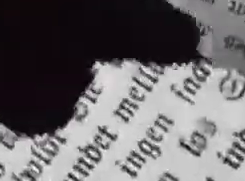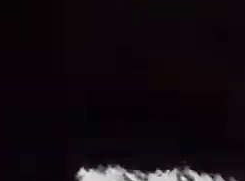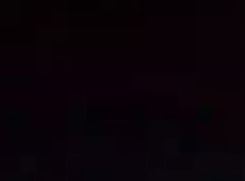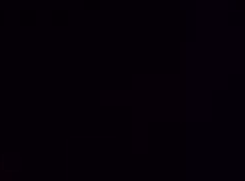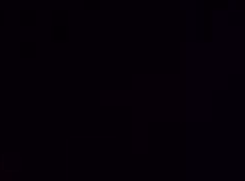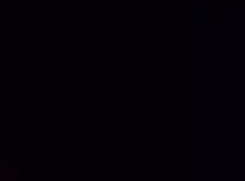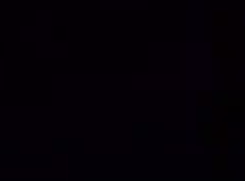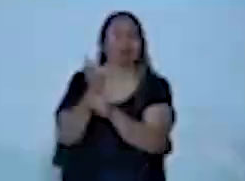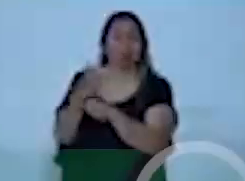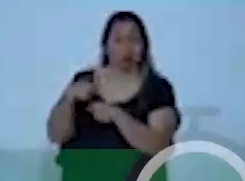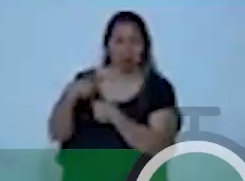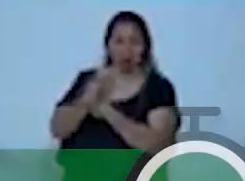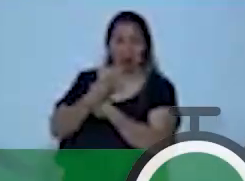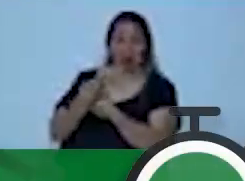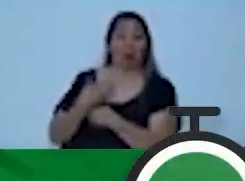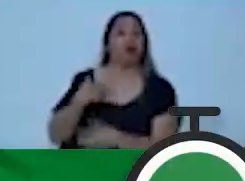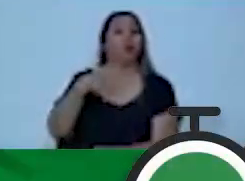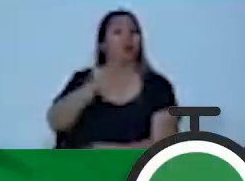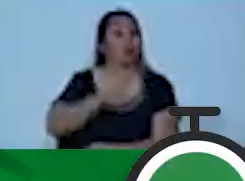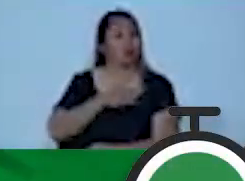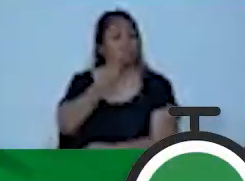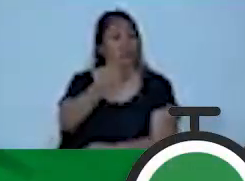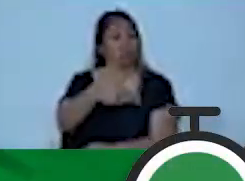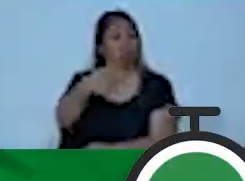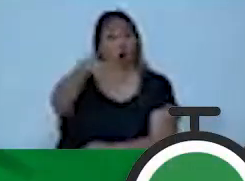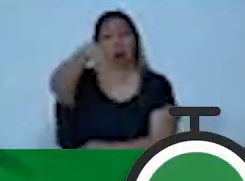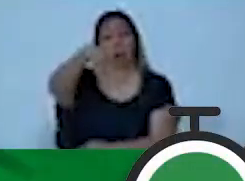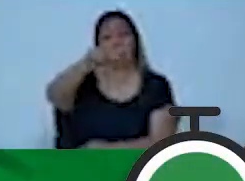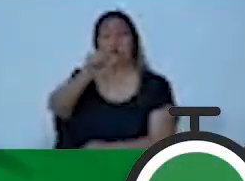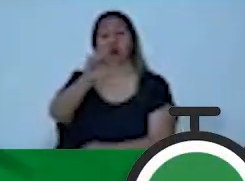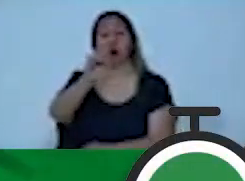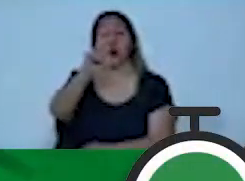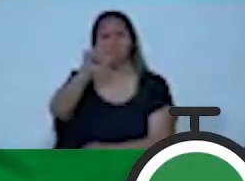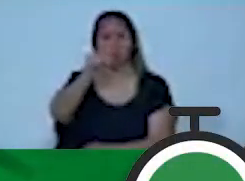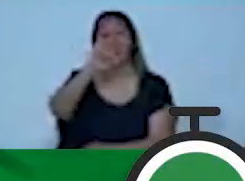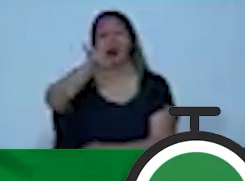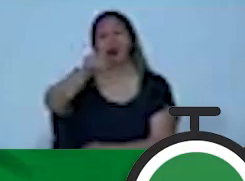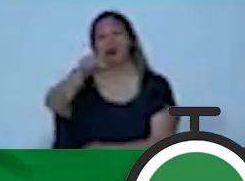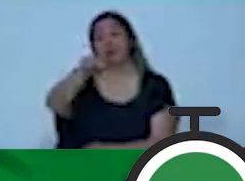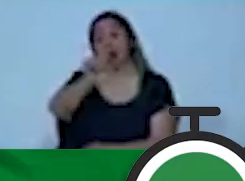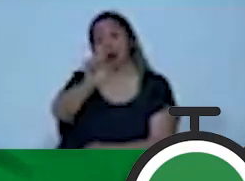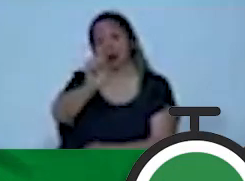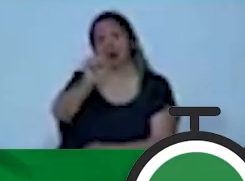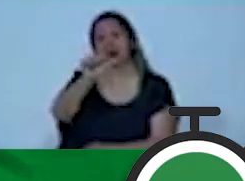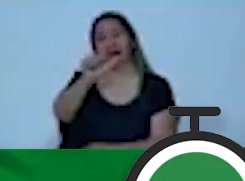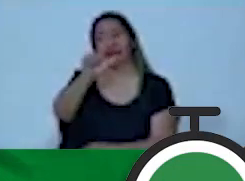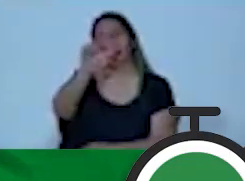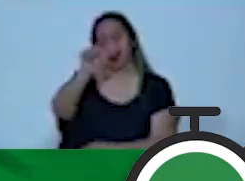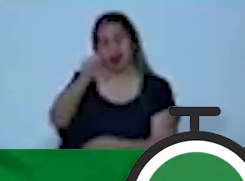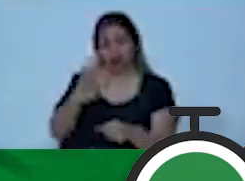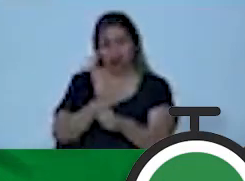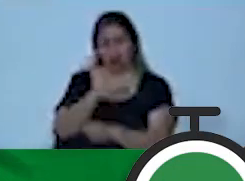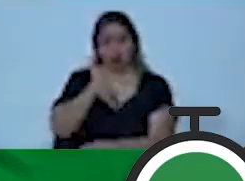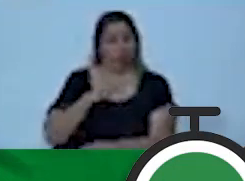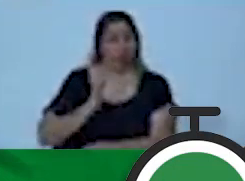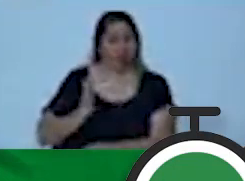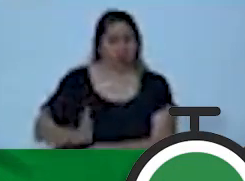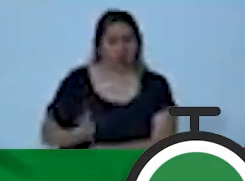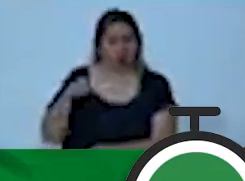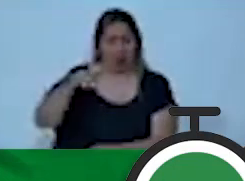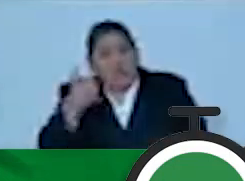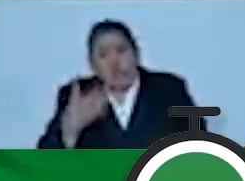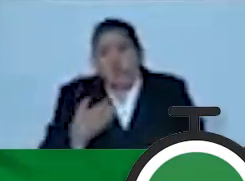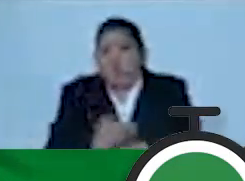Los políticos en un minuto. Tras el accidentado debate del domingo, la atención en el de este miércoles se enfocó en la organización y el formato, que corrió a cargo de